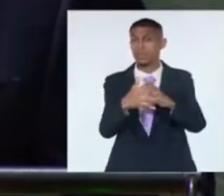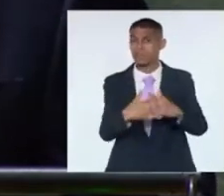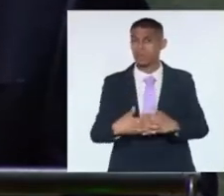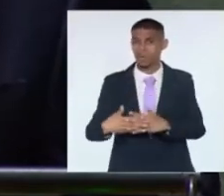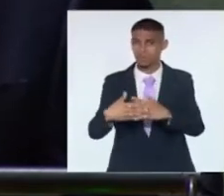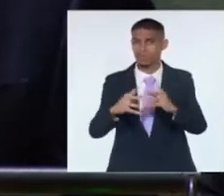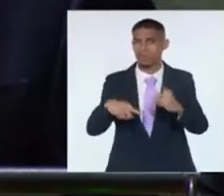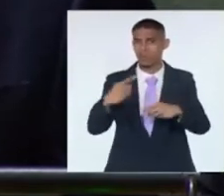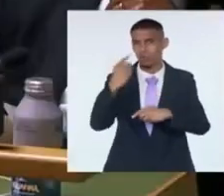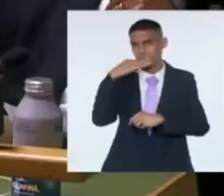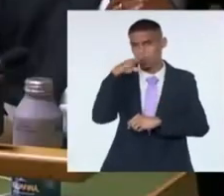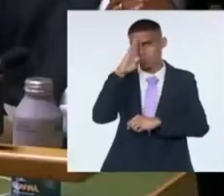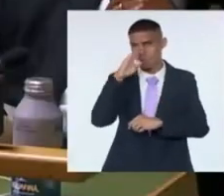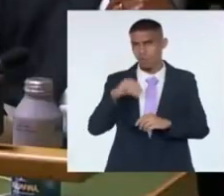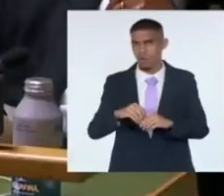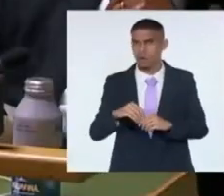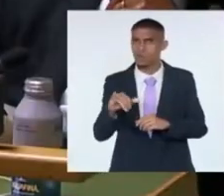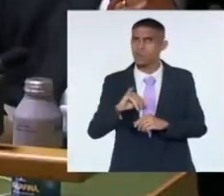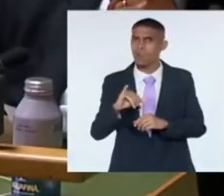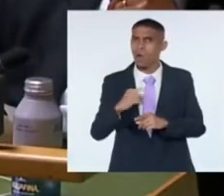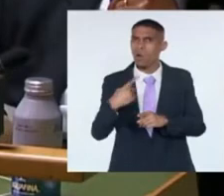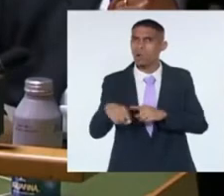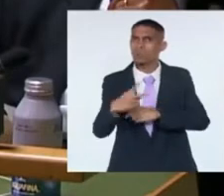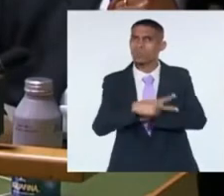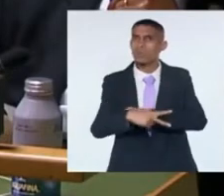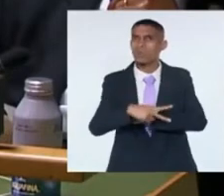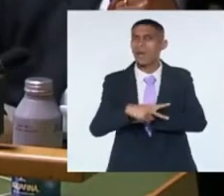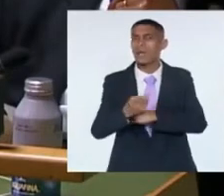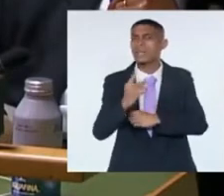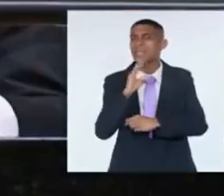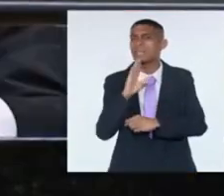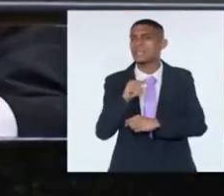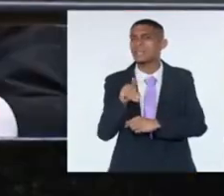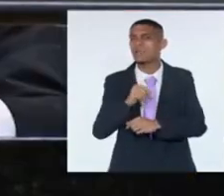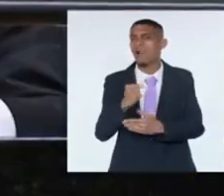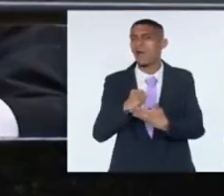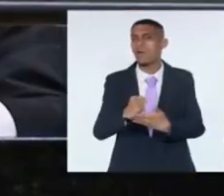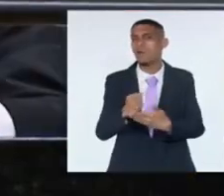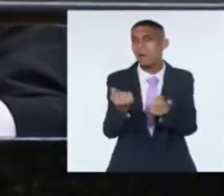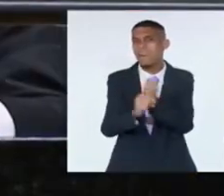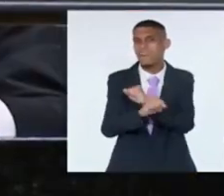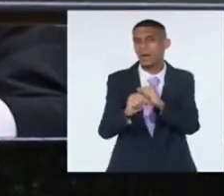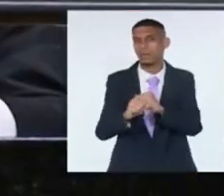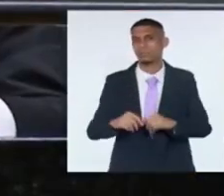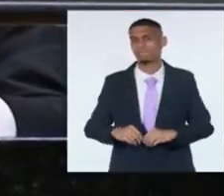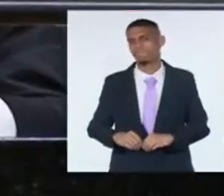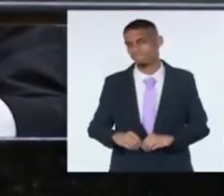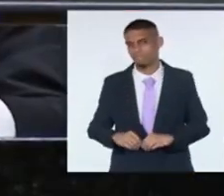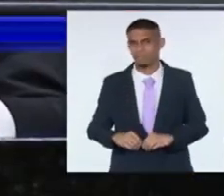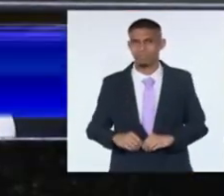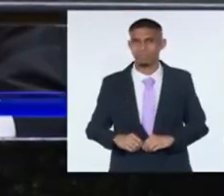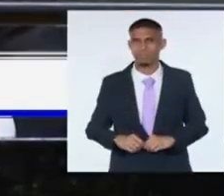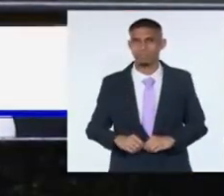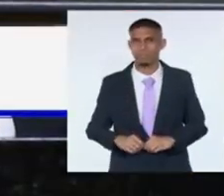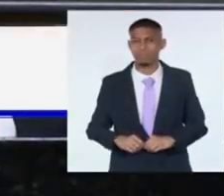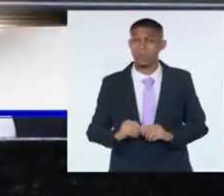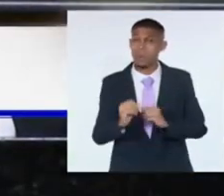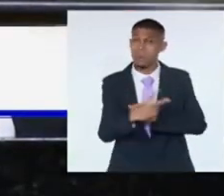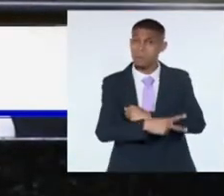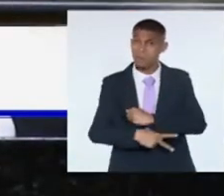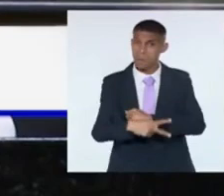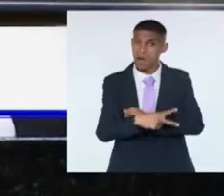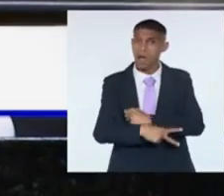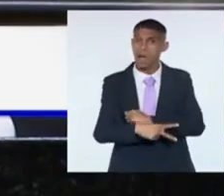puede clasificar este país como un estado que patrocina el terrorismo país injustamente bloqueado al que